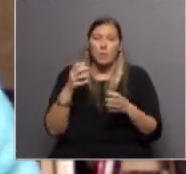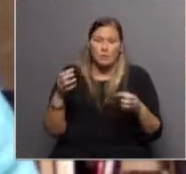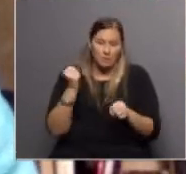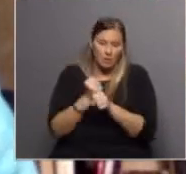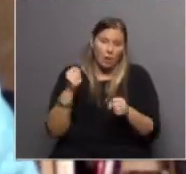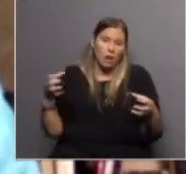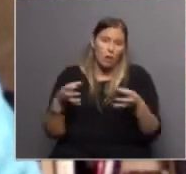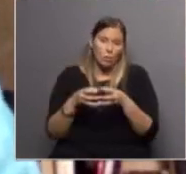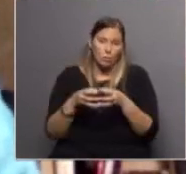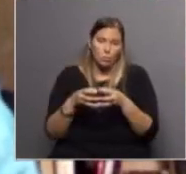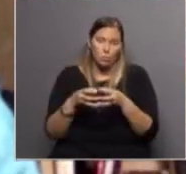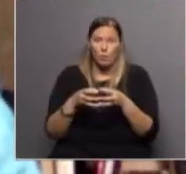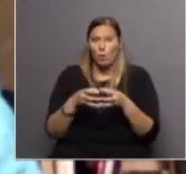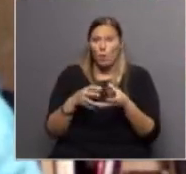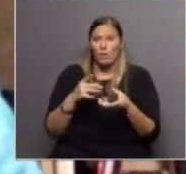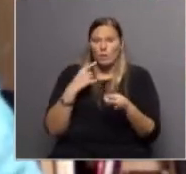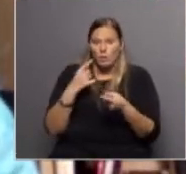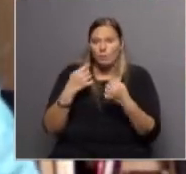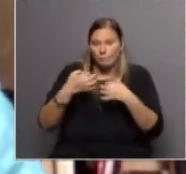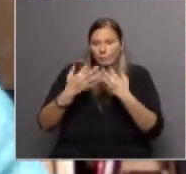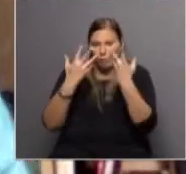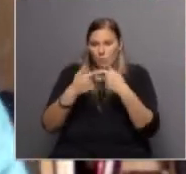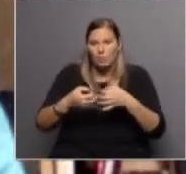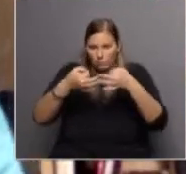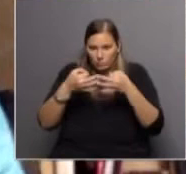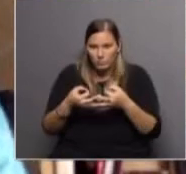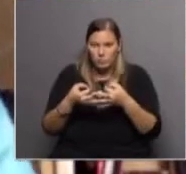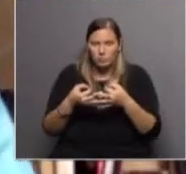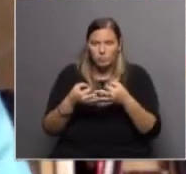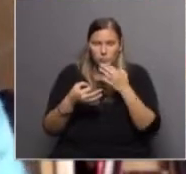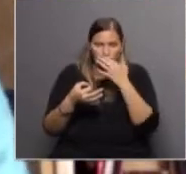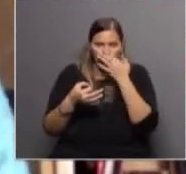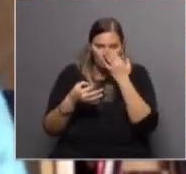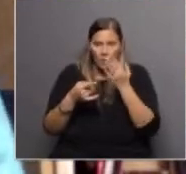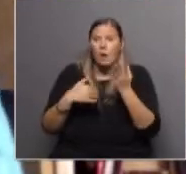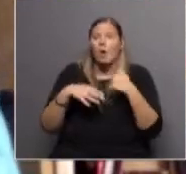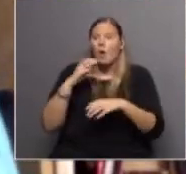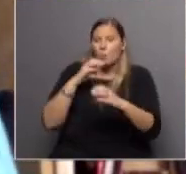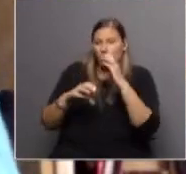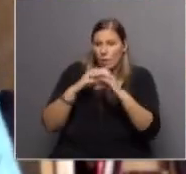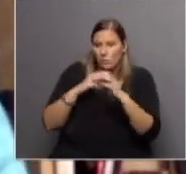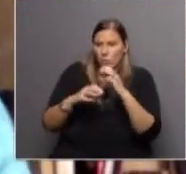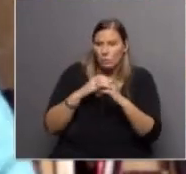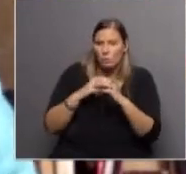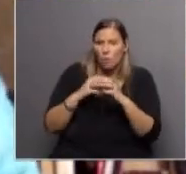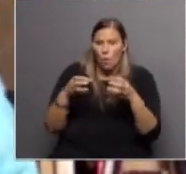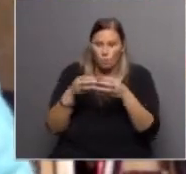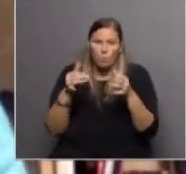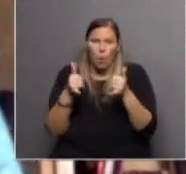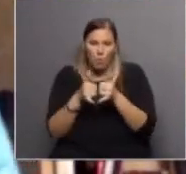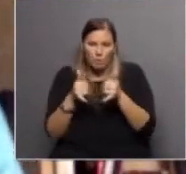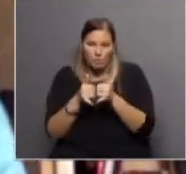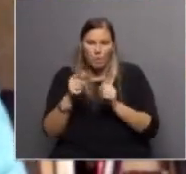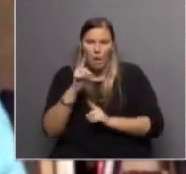en conjunto y de una manera muy aceitada entre todos. Y bueno, ahí las nuevas maneras de comunicación, ¿no? O sea, tener un grupo de WhatsApp